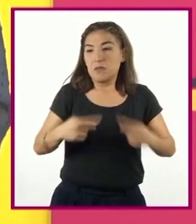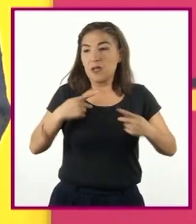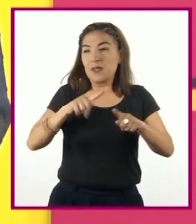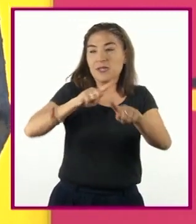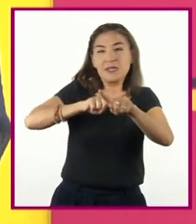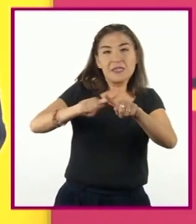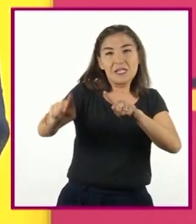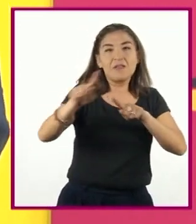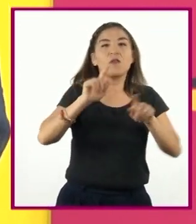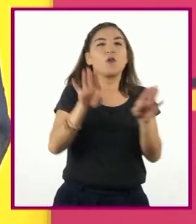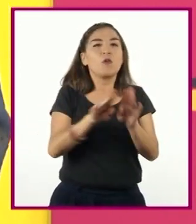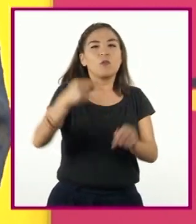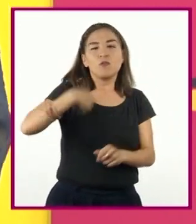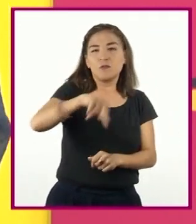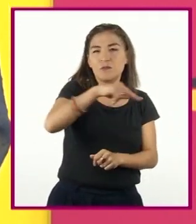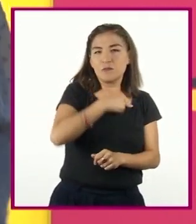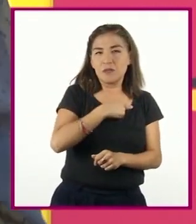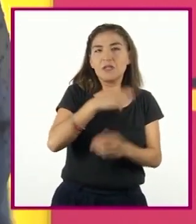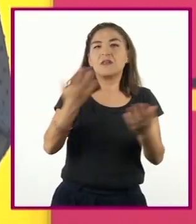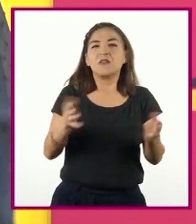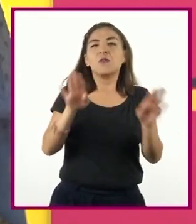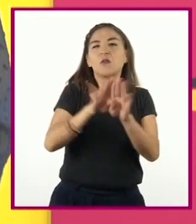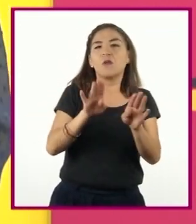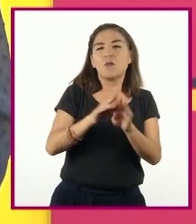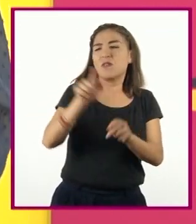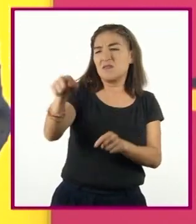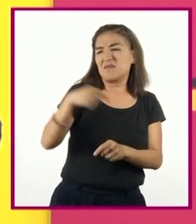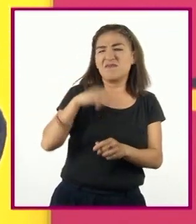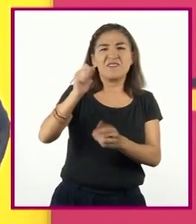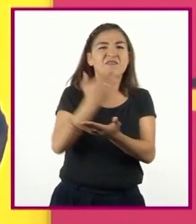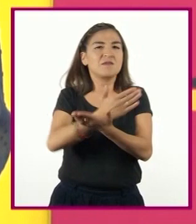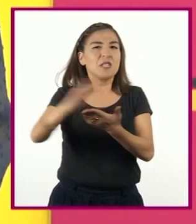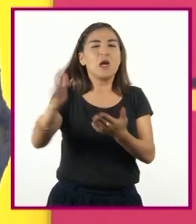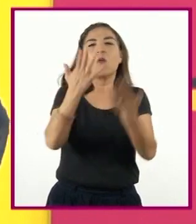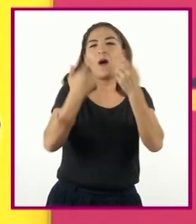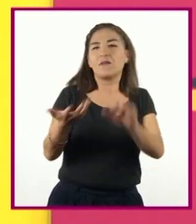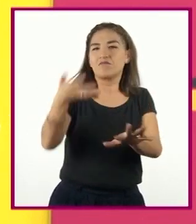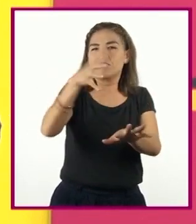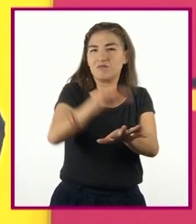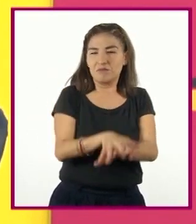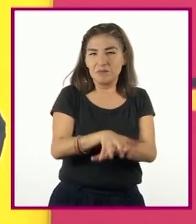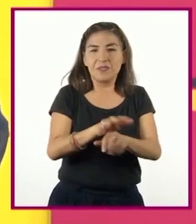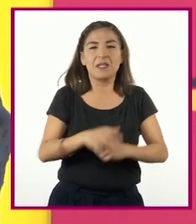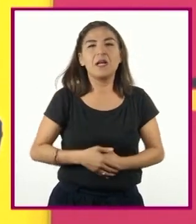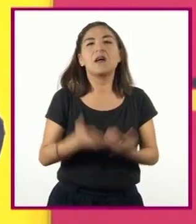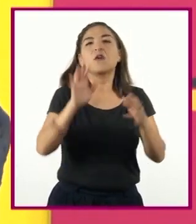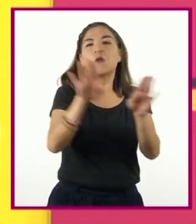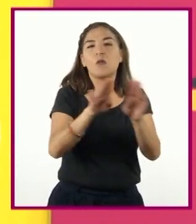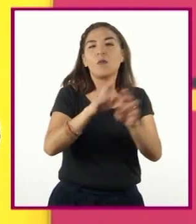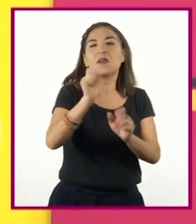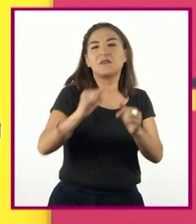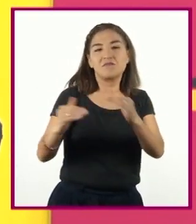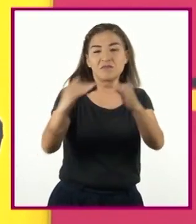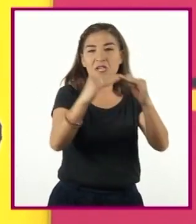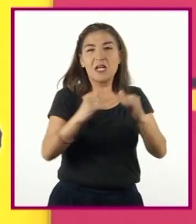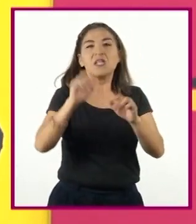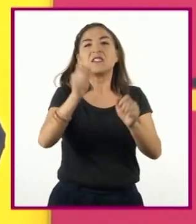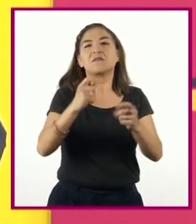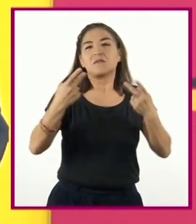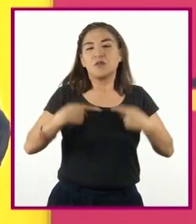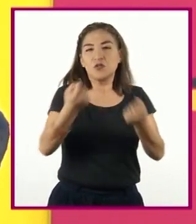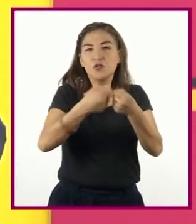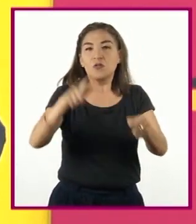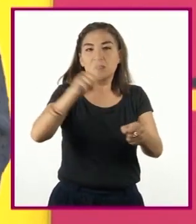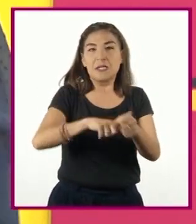a nosotras y nosotros, no se dan condiciones para la inclusión. La desigualdad social también contribuye a la